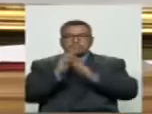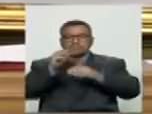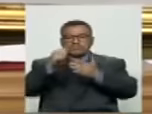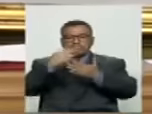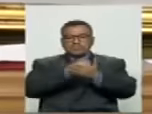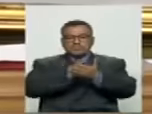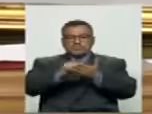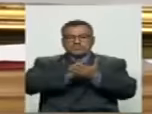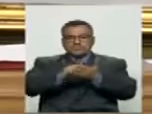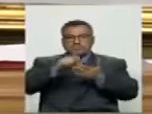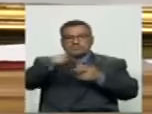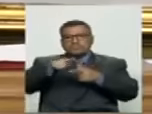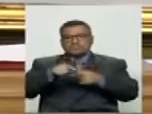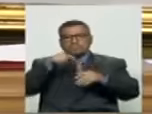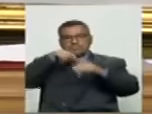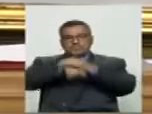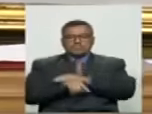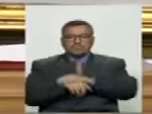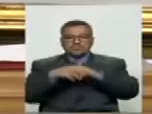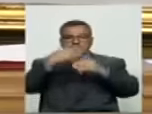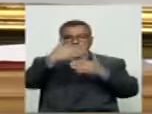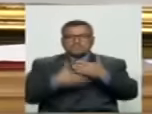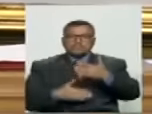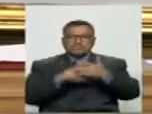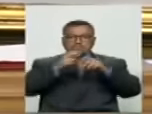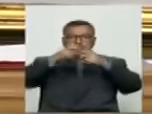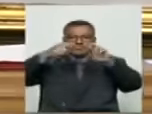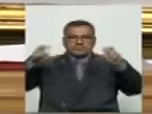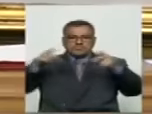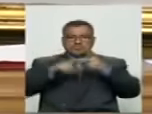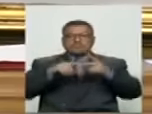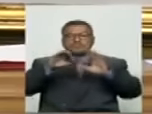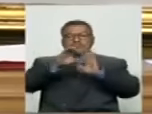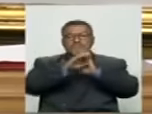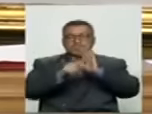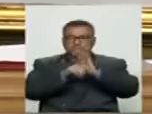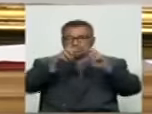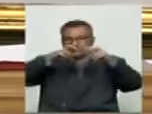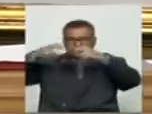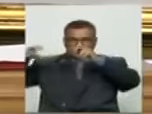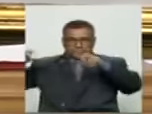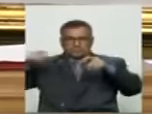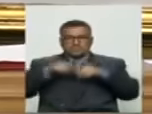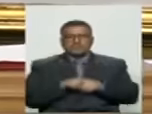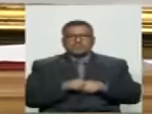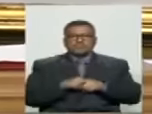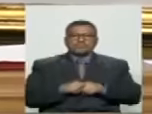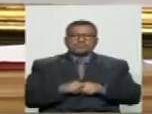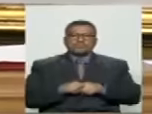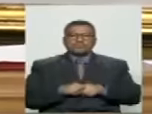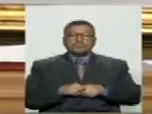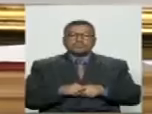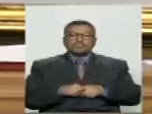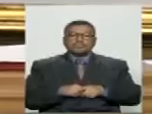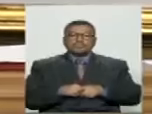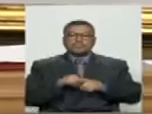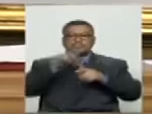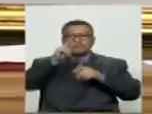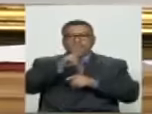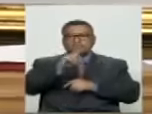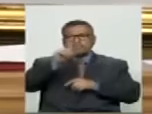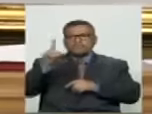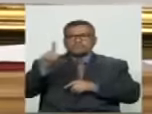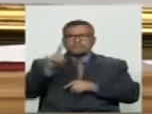artículo por artículo, incluido las denominaciones de los títulos, capítulos, acápites y epígrafes.